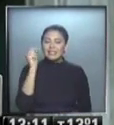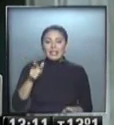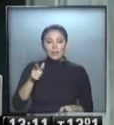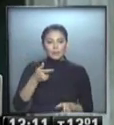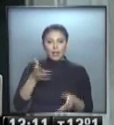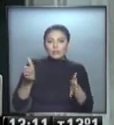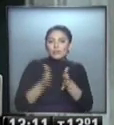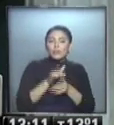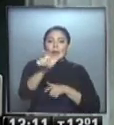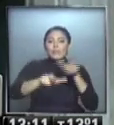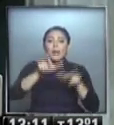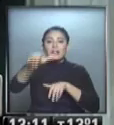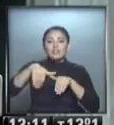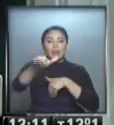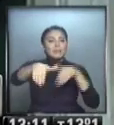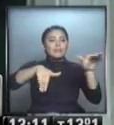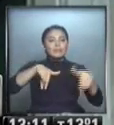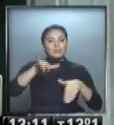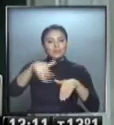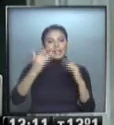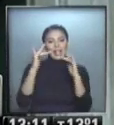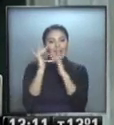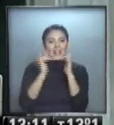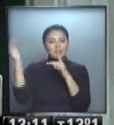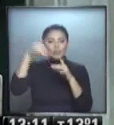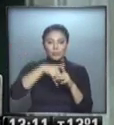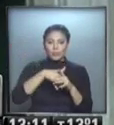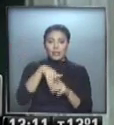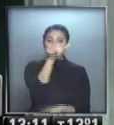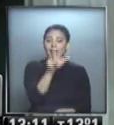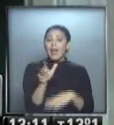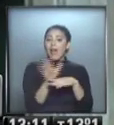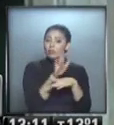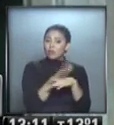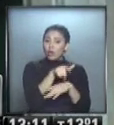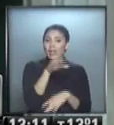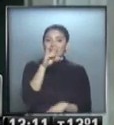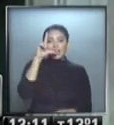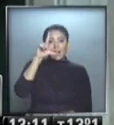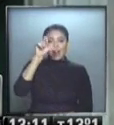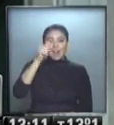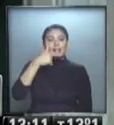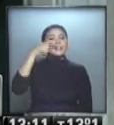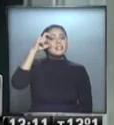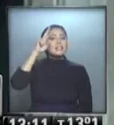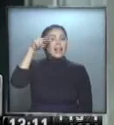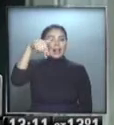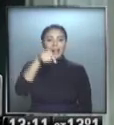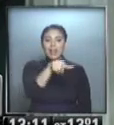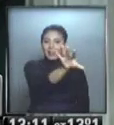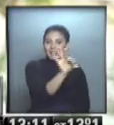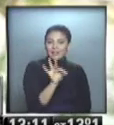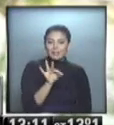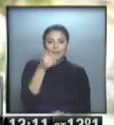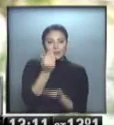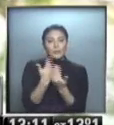acerque a la iglesia desde el lado del amor por supuesto rodrigo de la serna ha sido el personaje que fue convocado